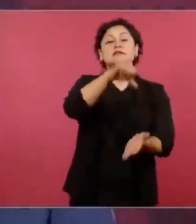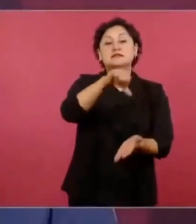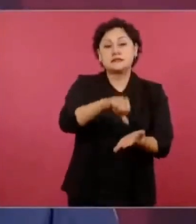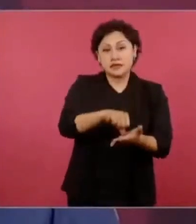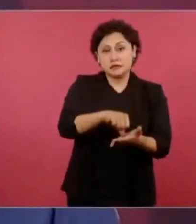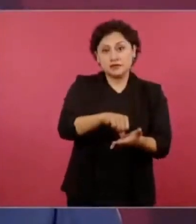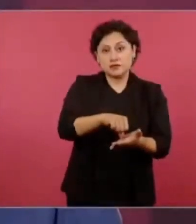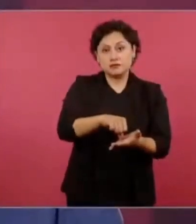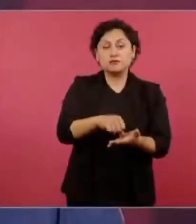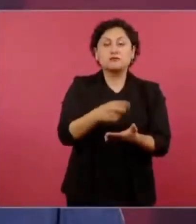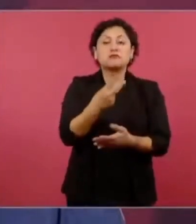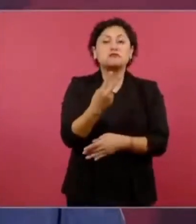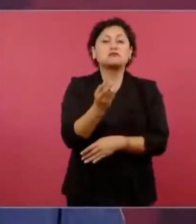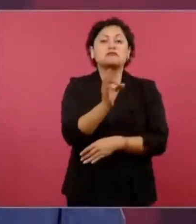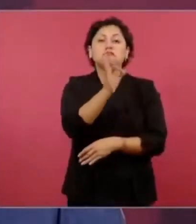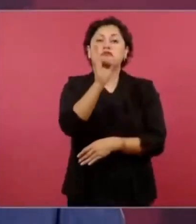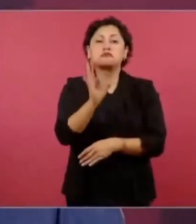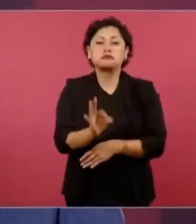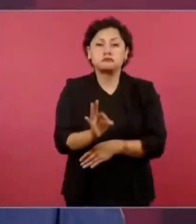2%